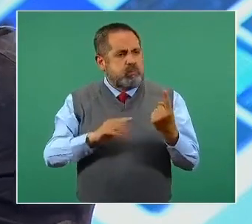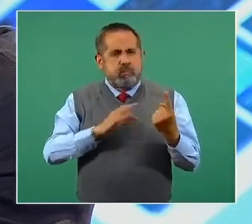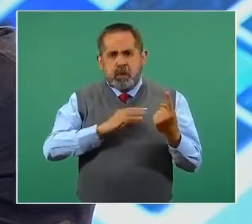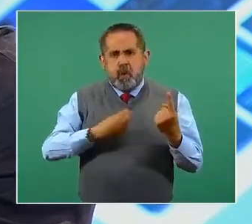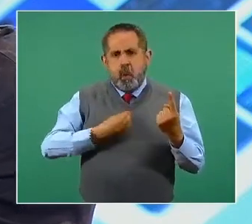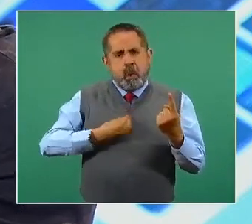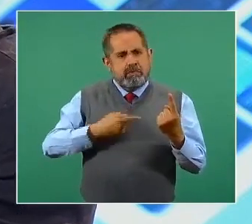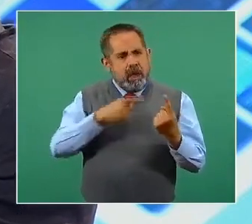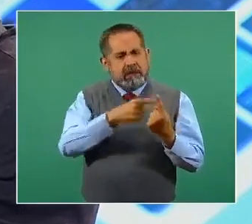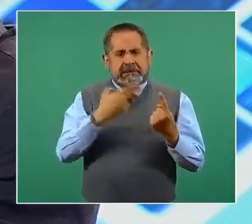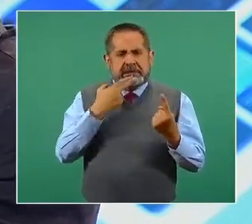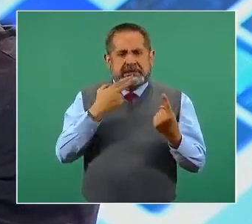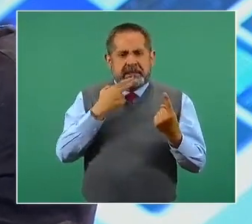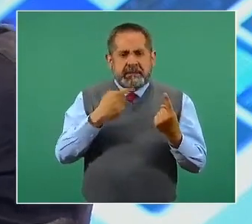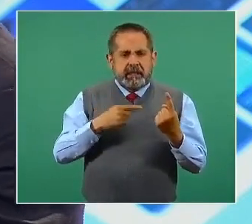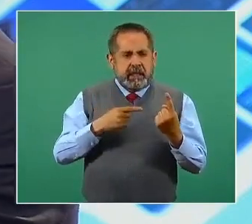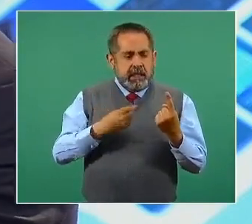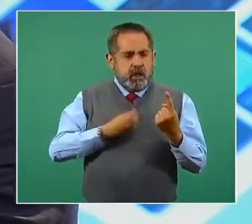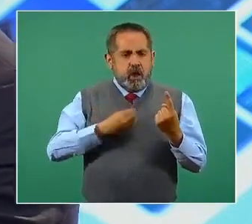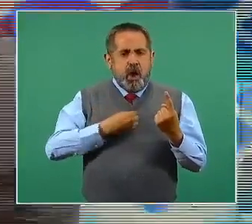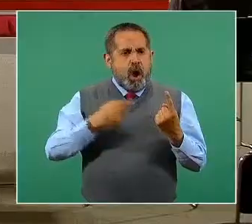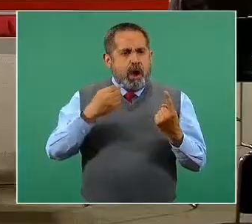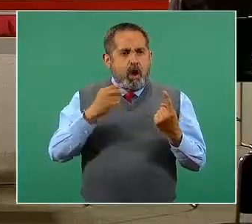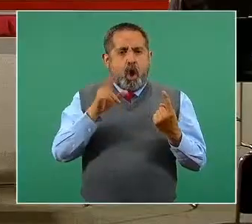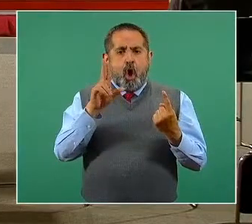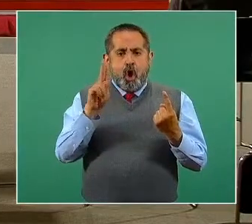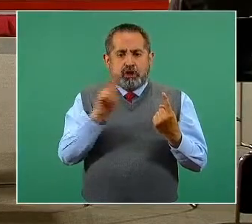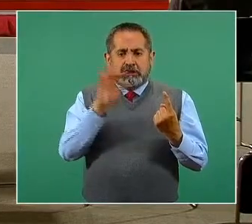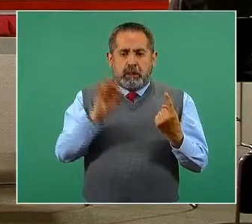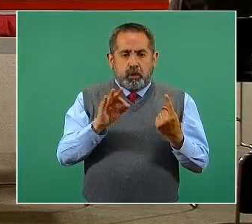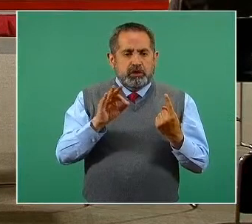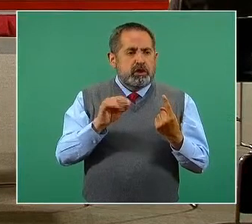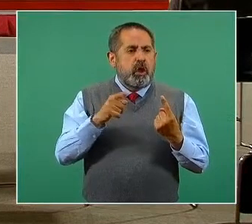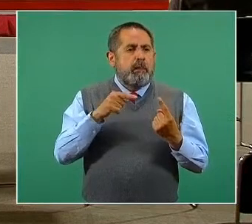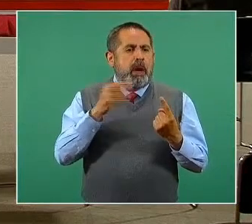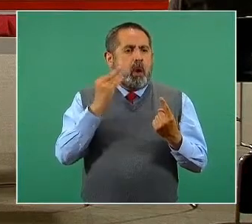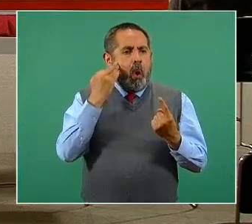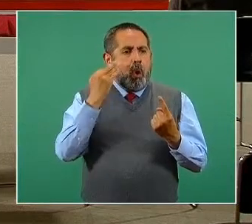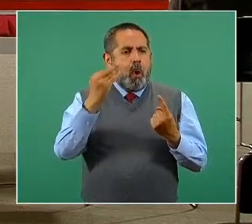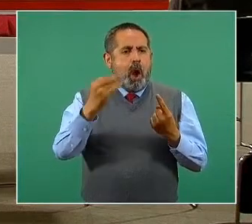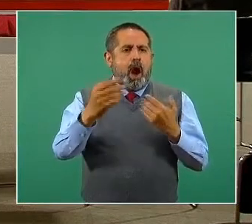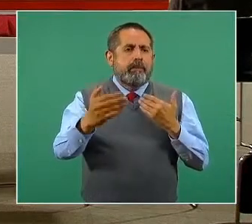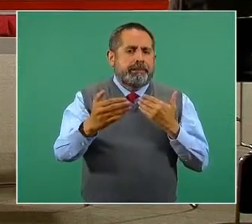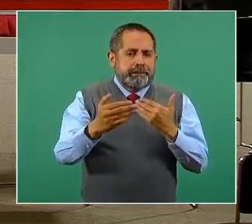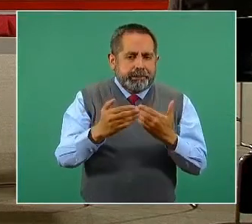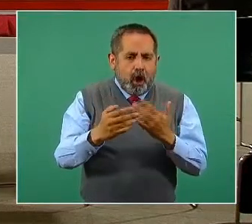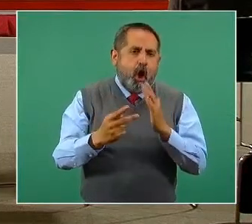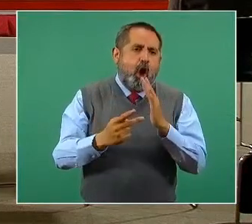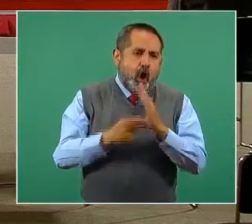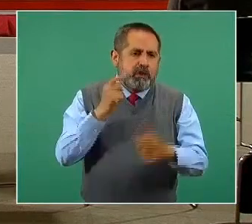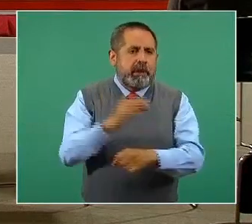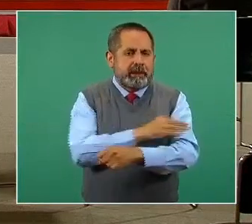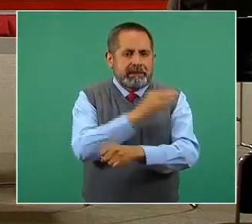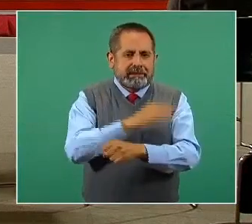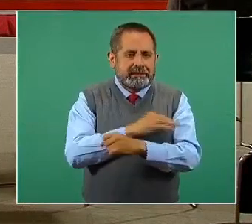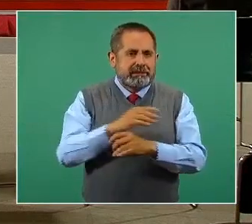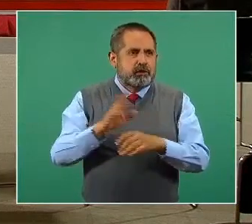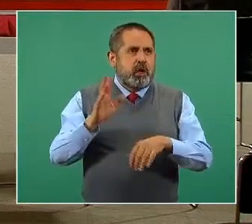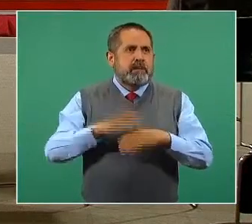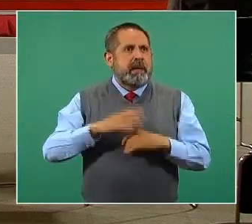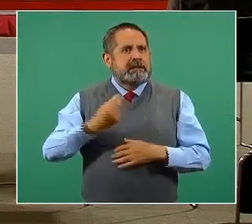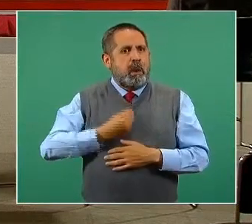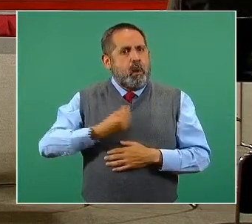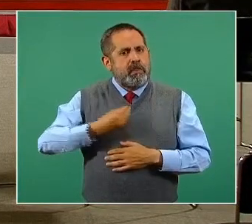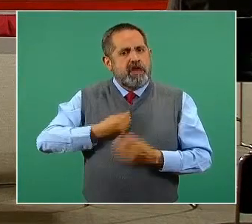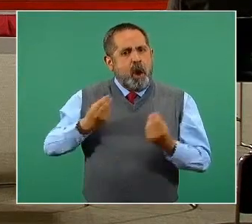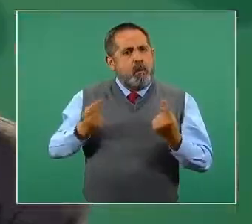de la inmunidad no fuera tan larga y entonces que se requiriera un refuerzo. Pero en lugar de que sea una